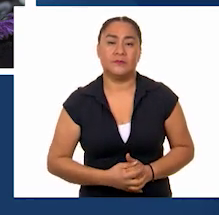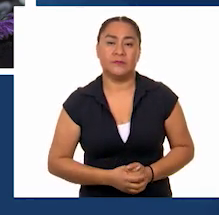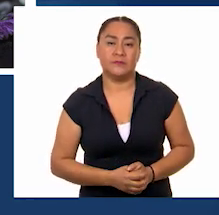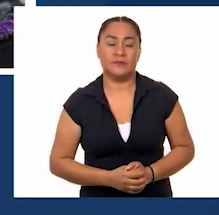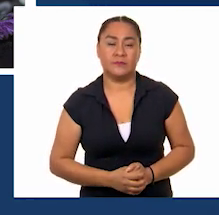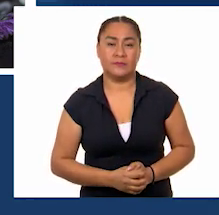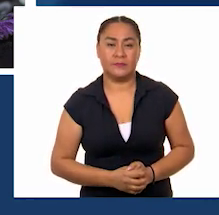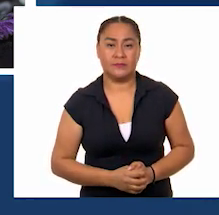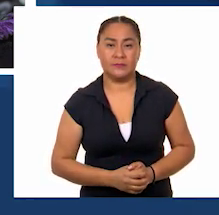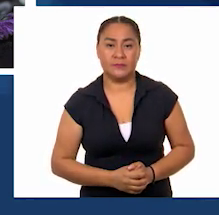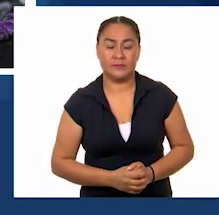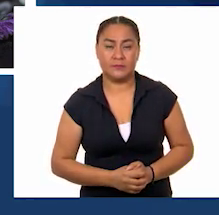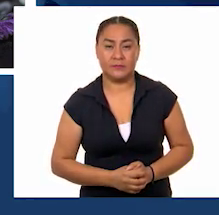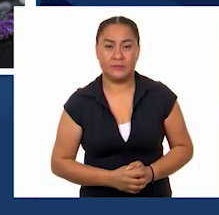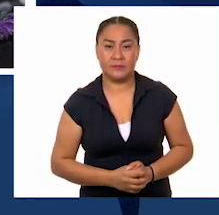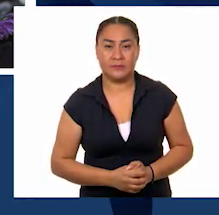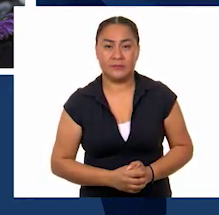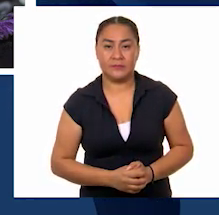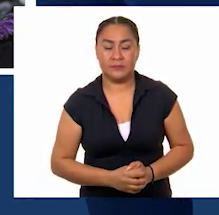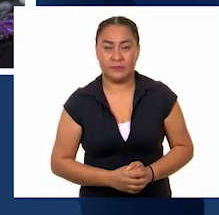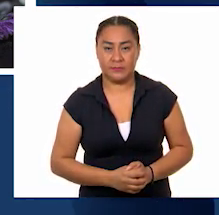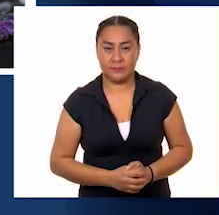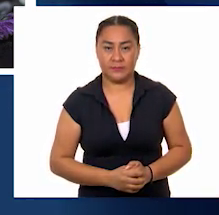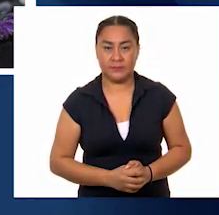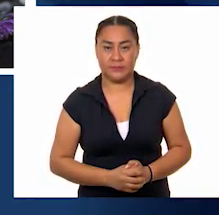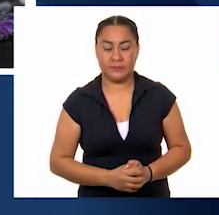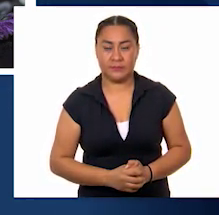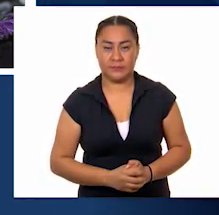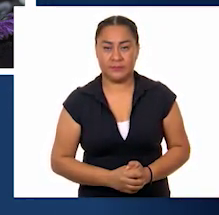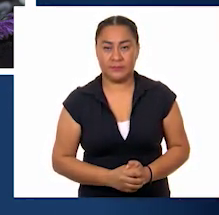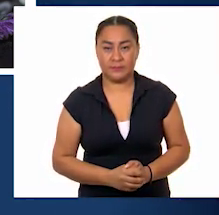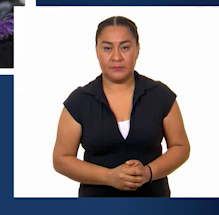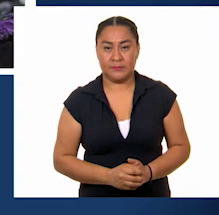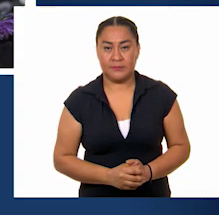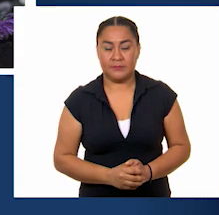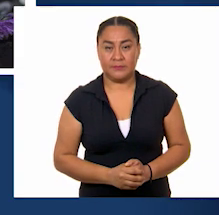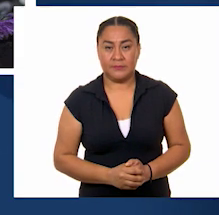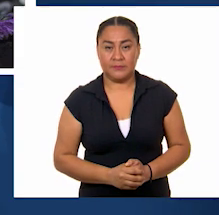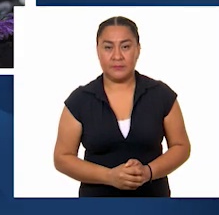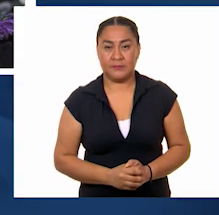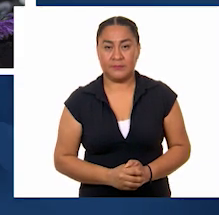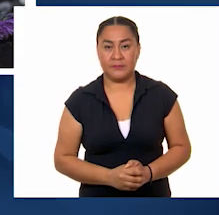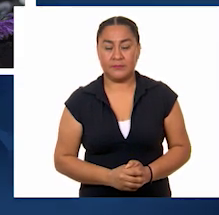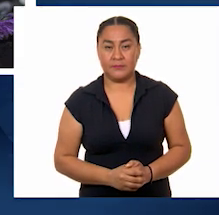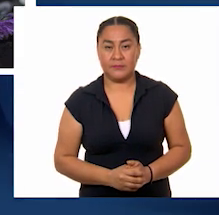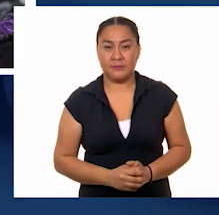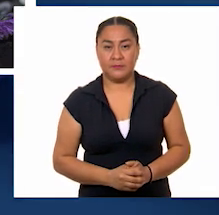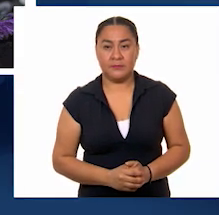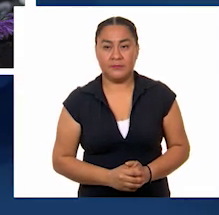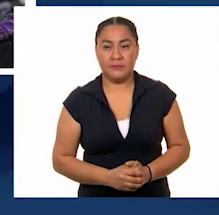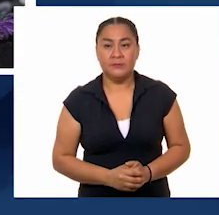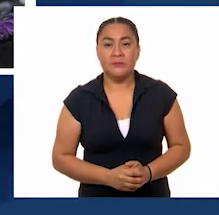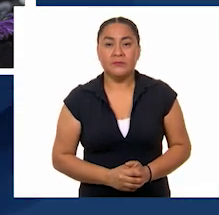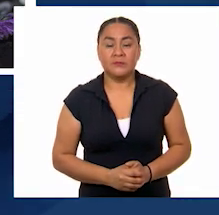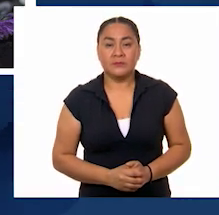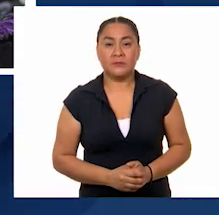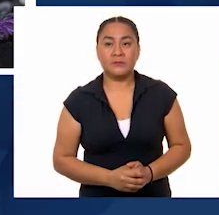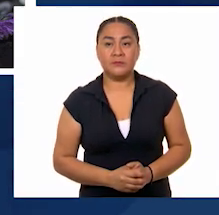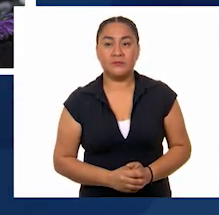majan, majan, no, no, igual, jala echitena, más aguata, matifona, cajan, cana, copia, mona, mochila, jala, inza,